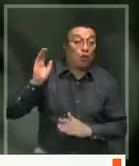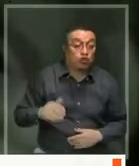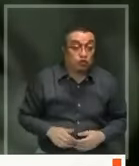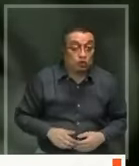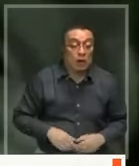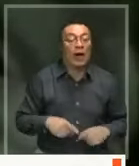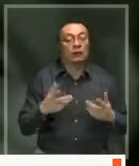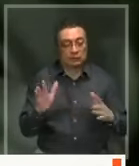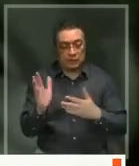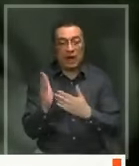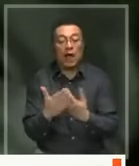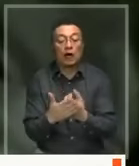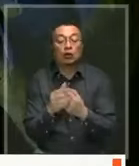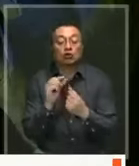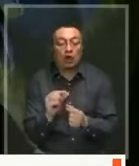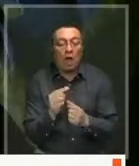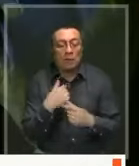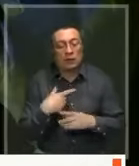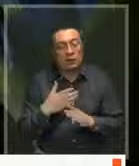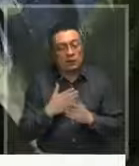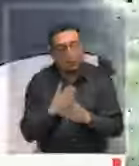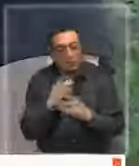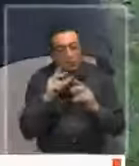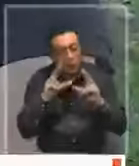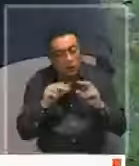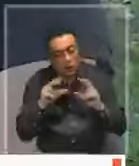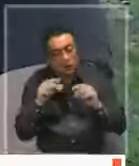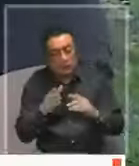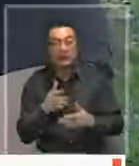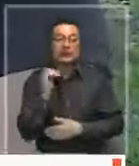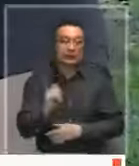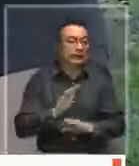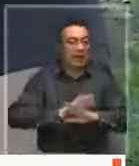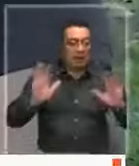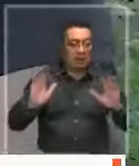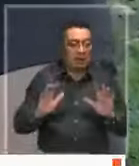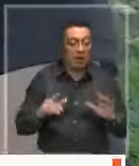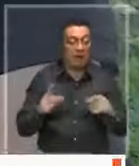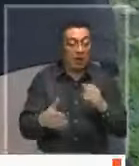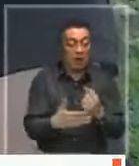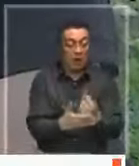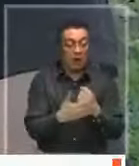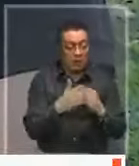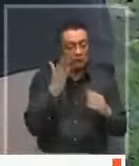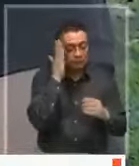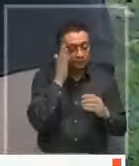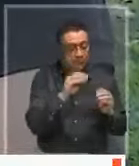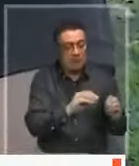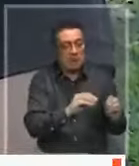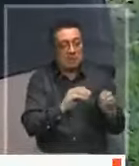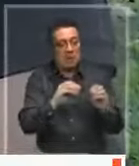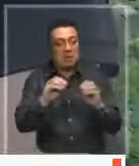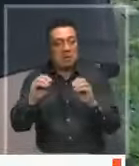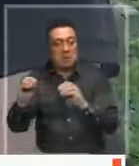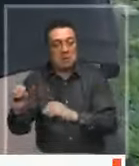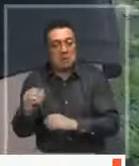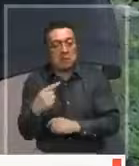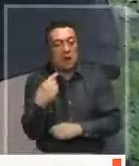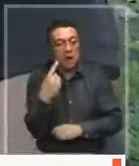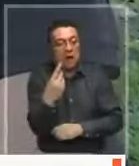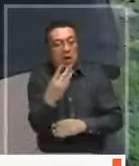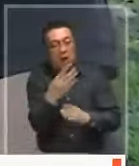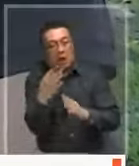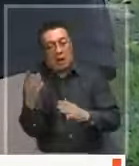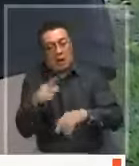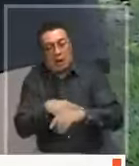nos ayuden solo en la tarea de iniciar el sueño. Uno atrasa el horario de dormir finalmente, como más tarde para poder aguantar